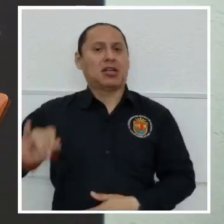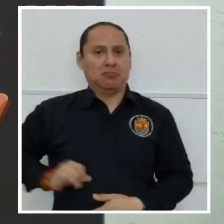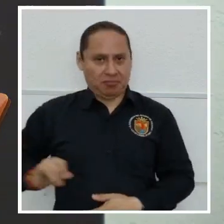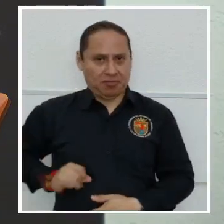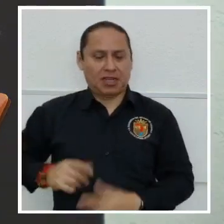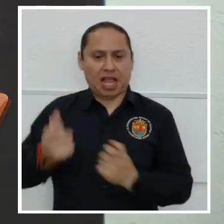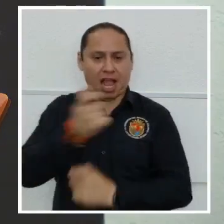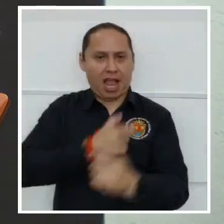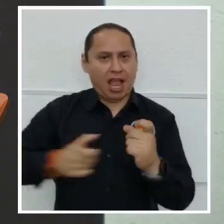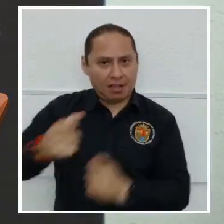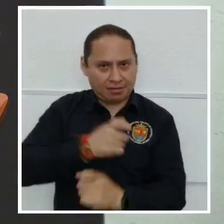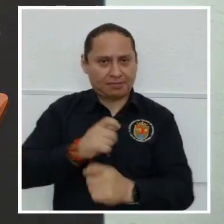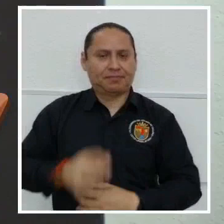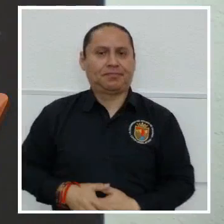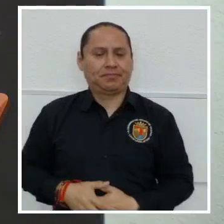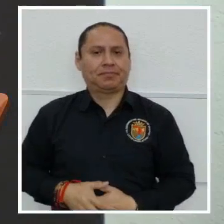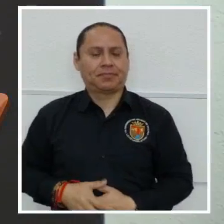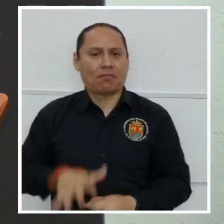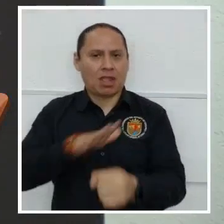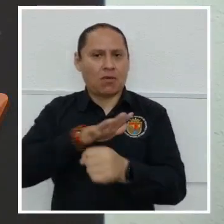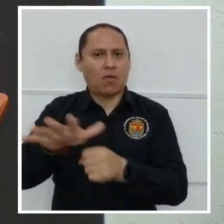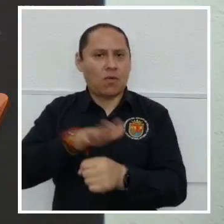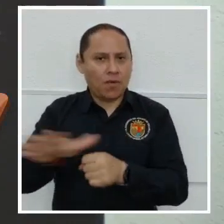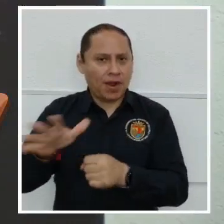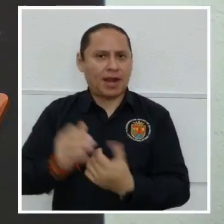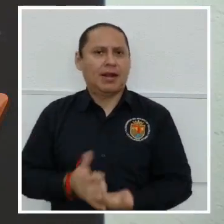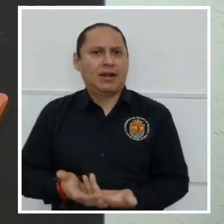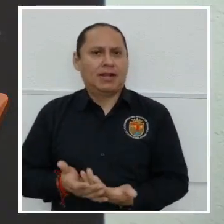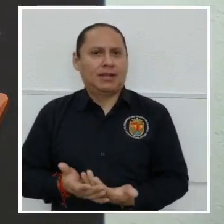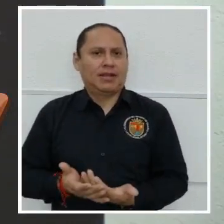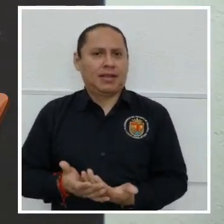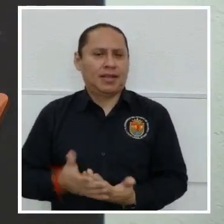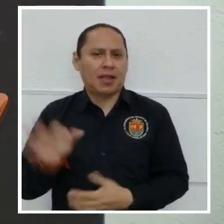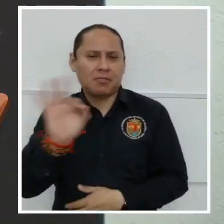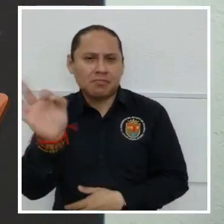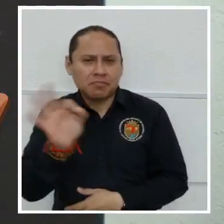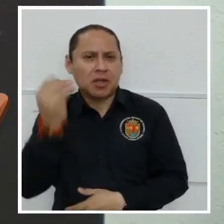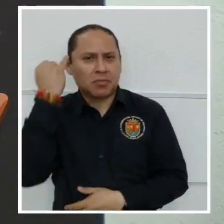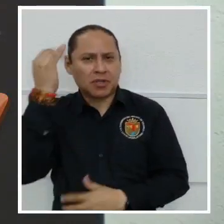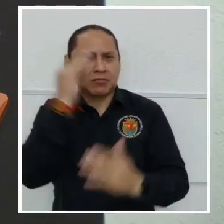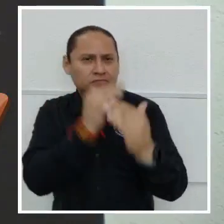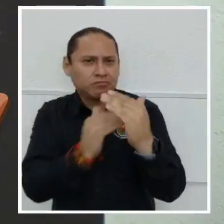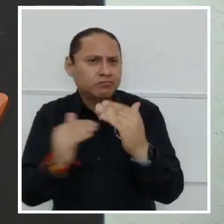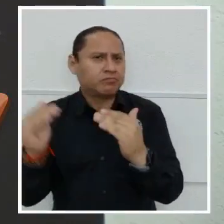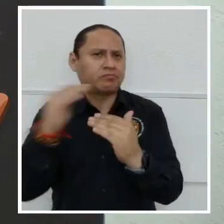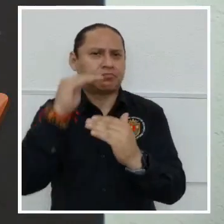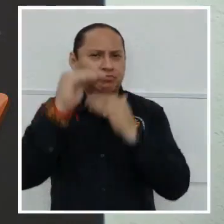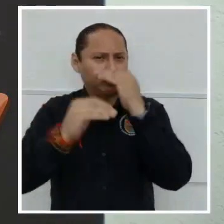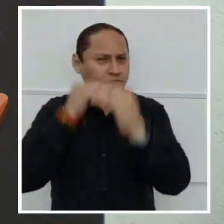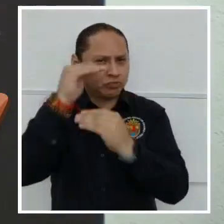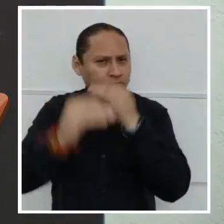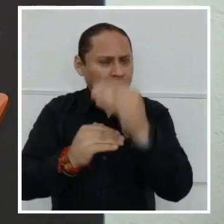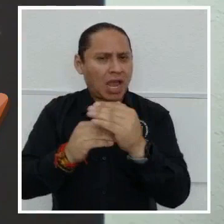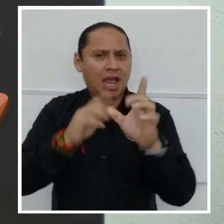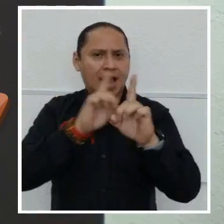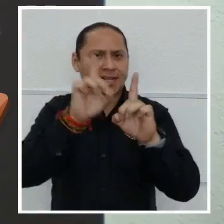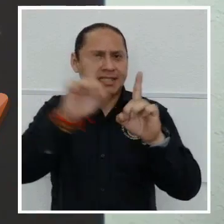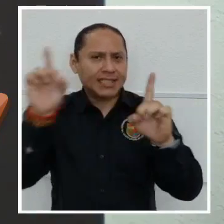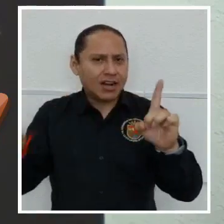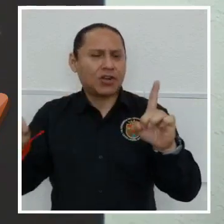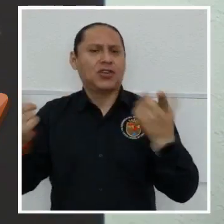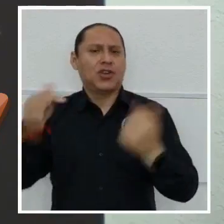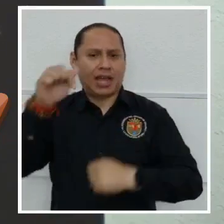económica su disponibilidad condiciona las posibilidades de crecimiento y desarrollo de nuestro